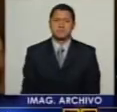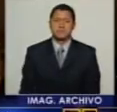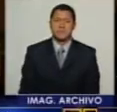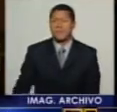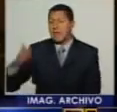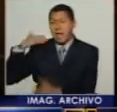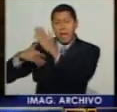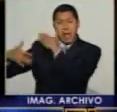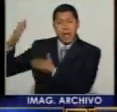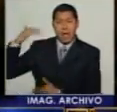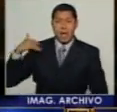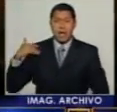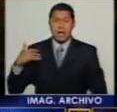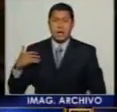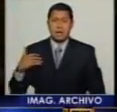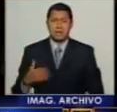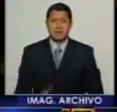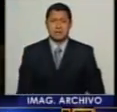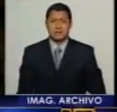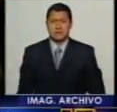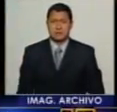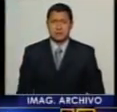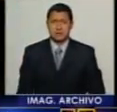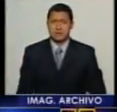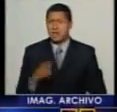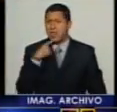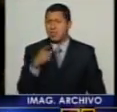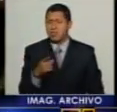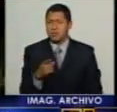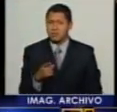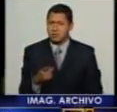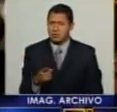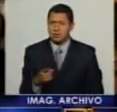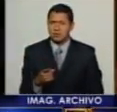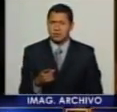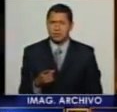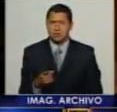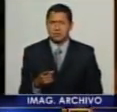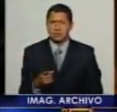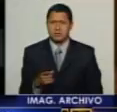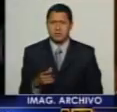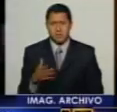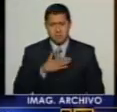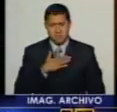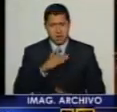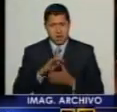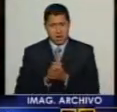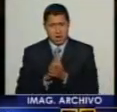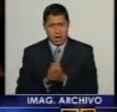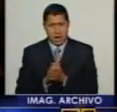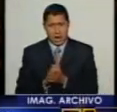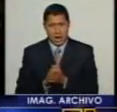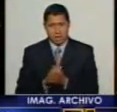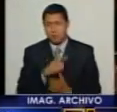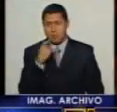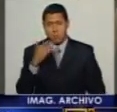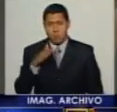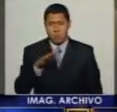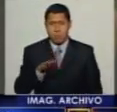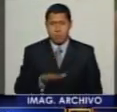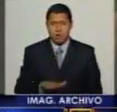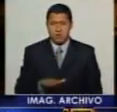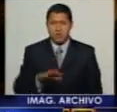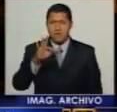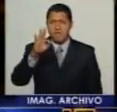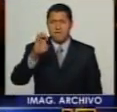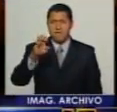aquel instante, los cuatro que fueron al Samán de Güere, mi amigo, lamentablemente difunto,